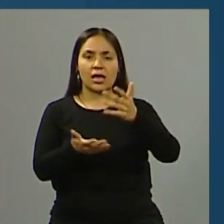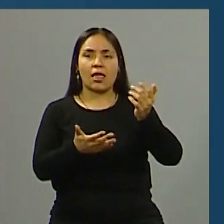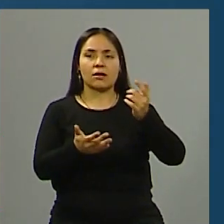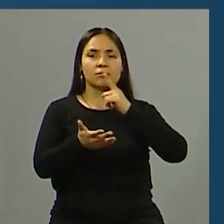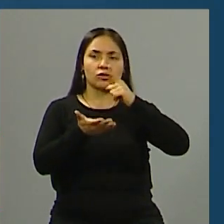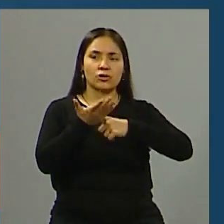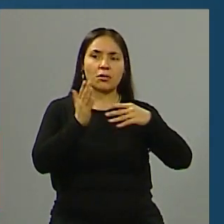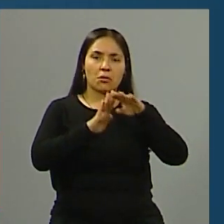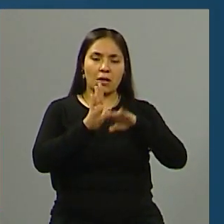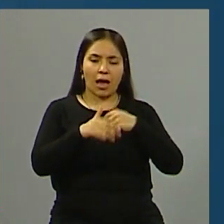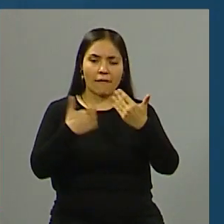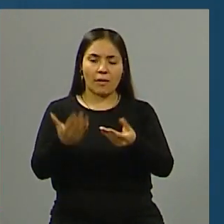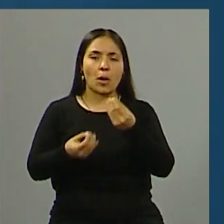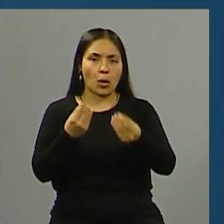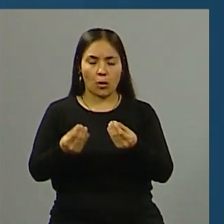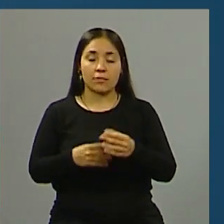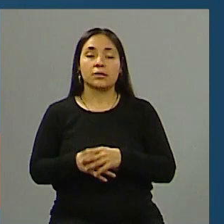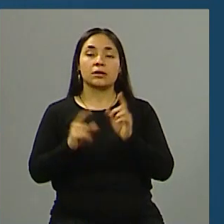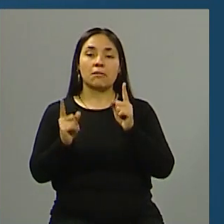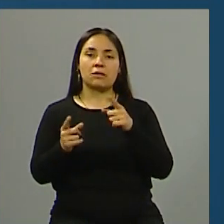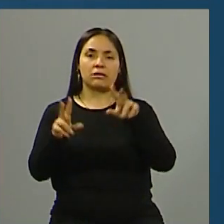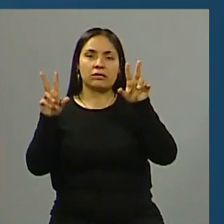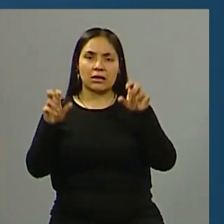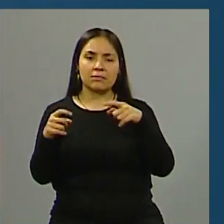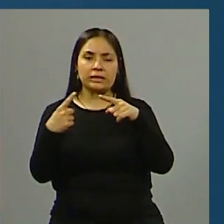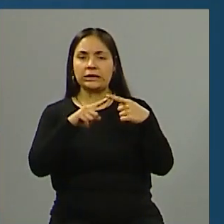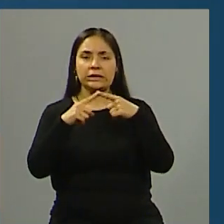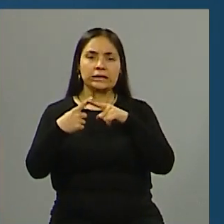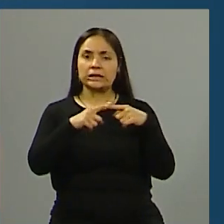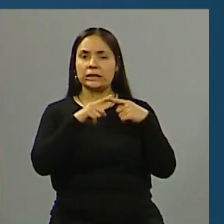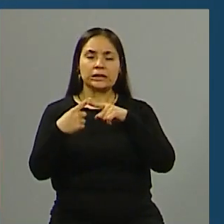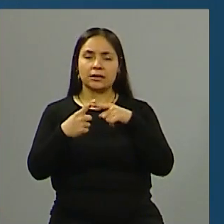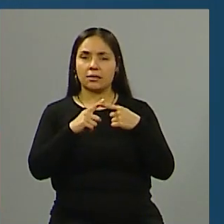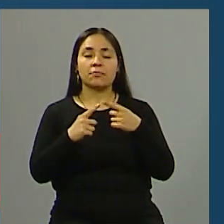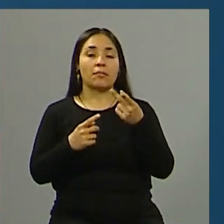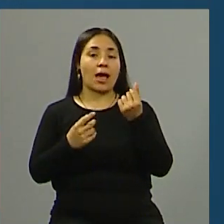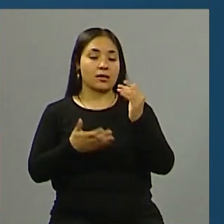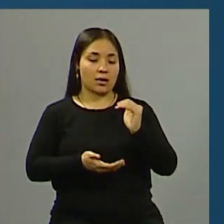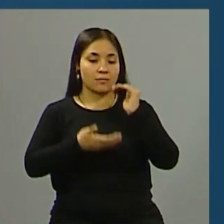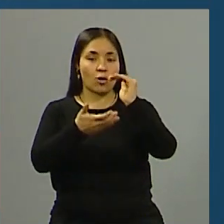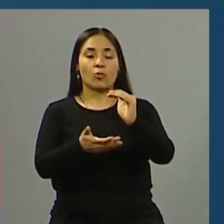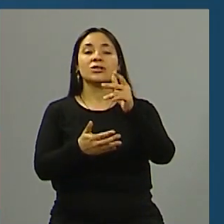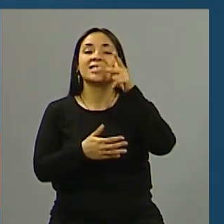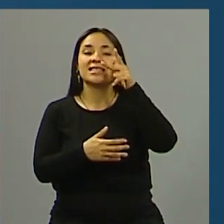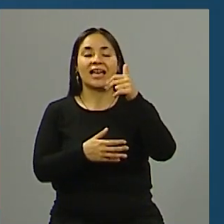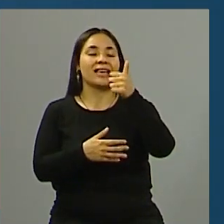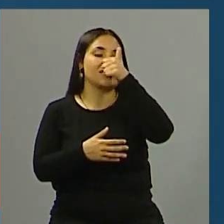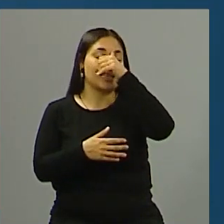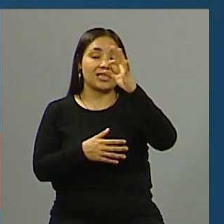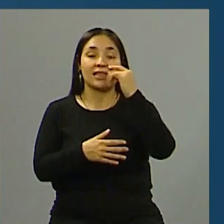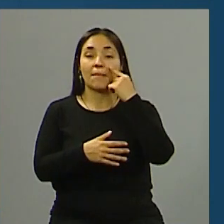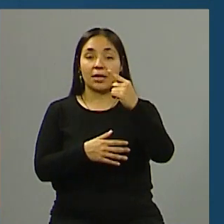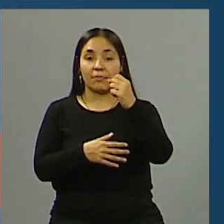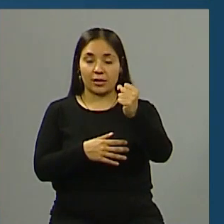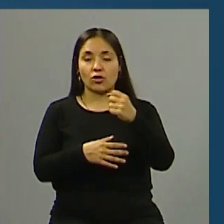los temas que creo que ha generado más resistencia, el bono de 60.000 pesos entregado en 2 tramos a partir del